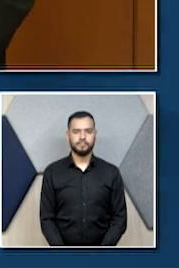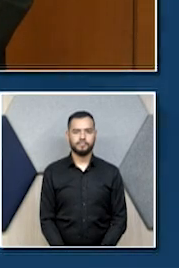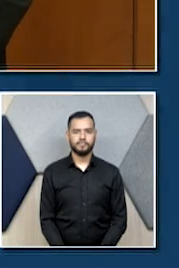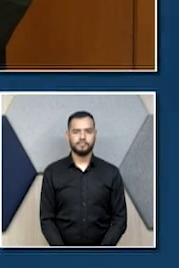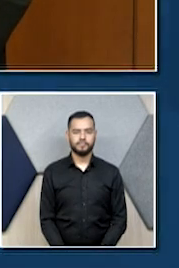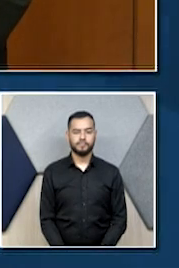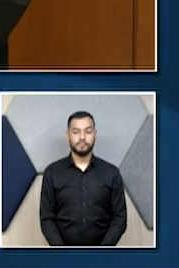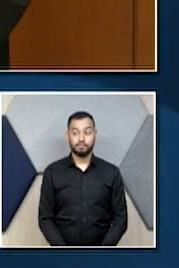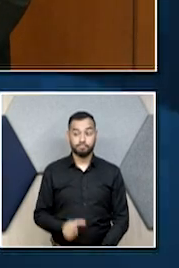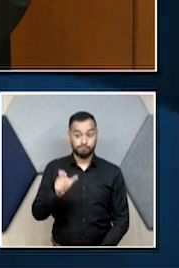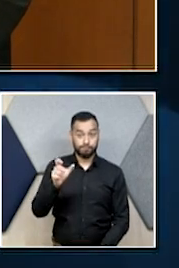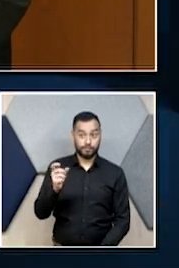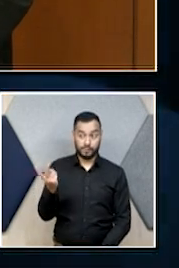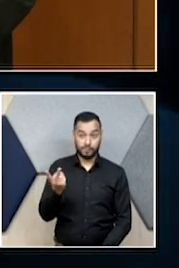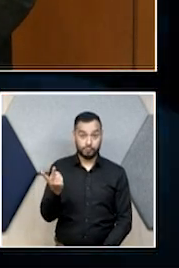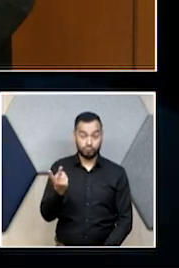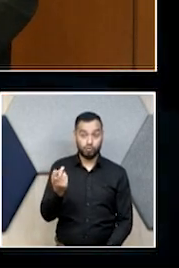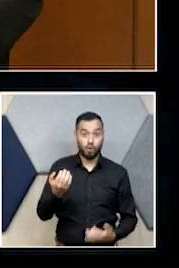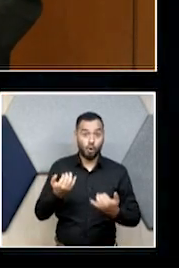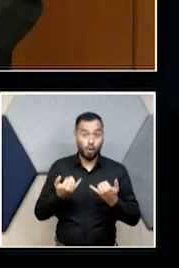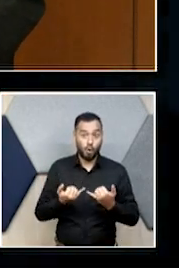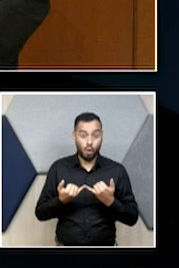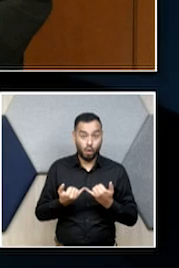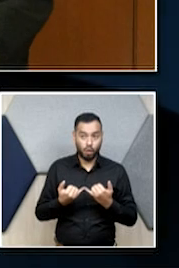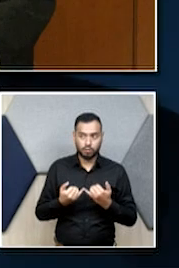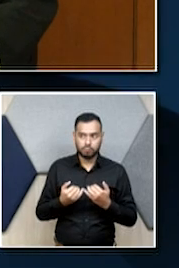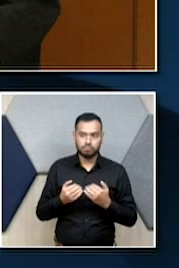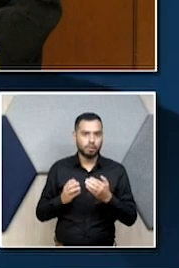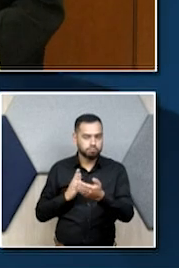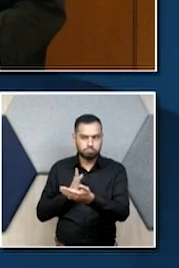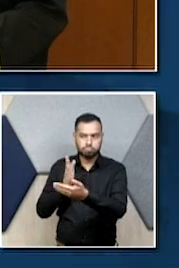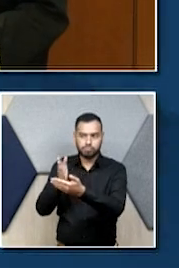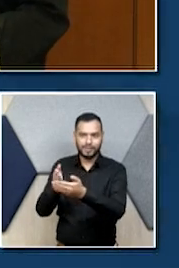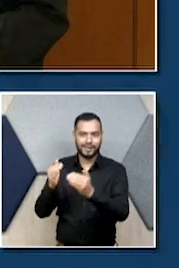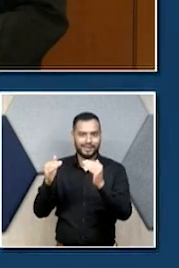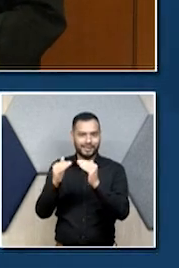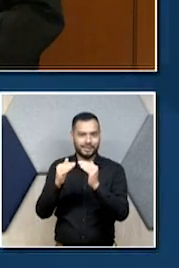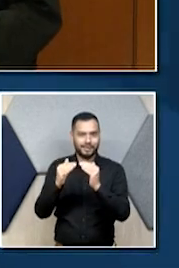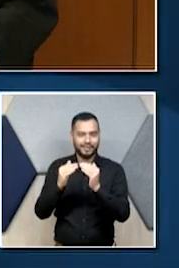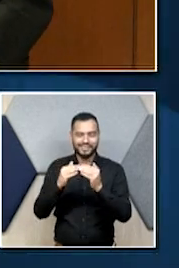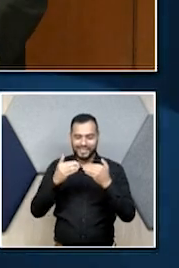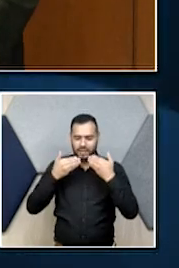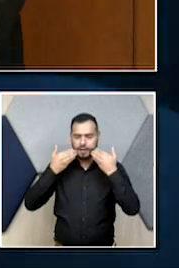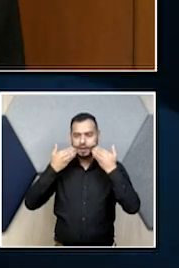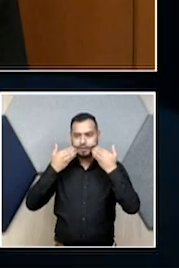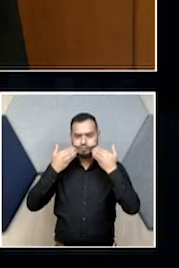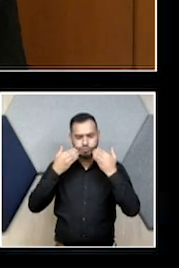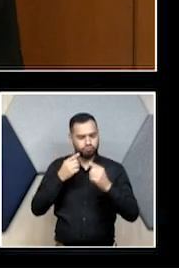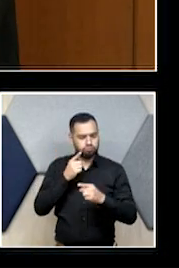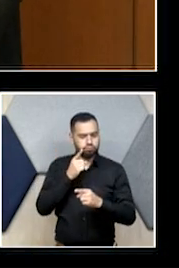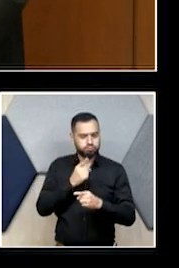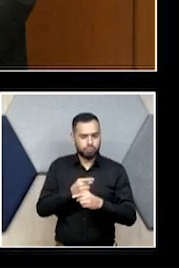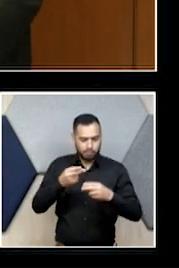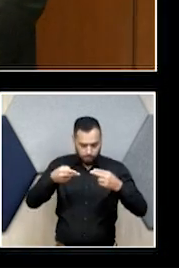ellos van hoy a sus casas con la sonrisa de la labor cumplida.